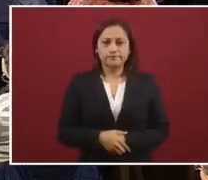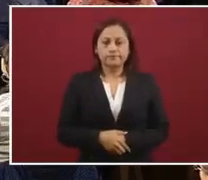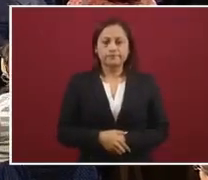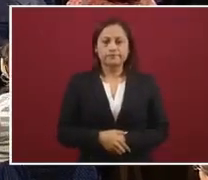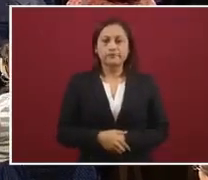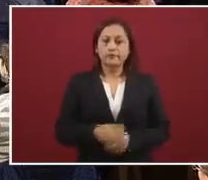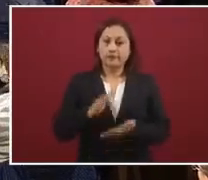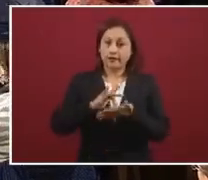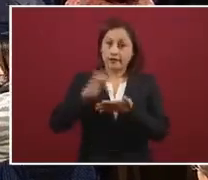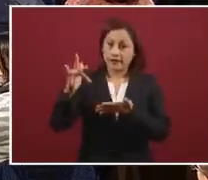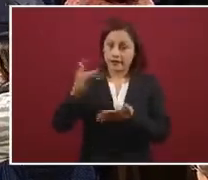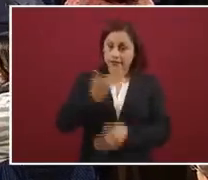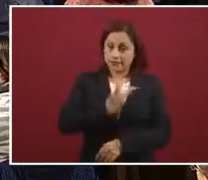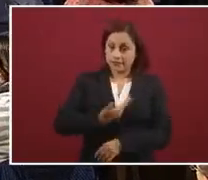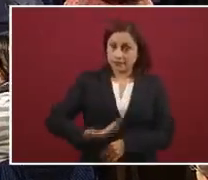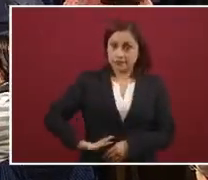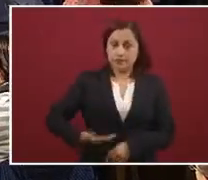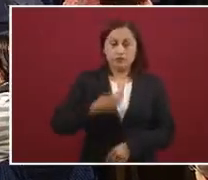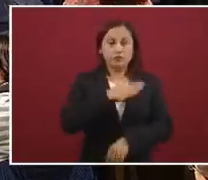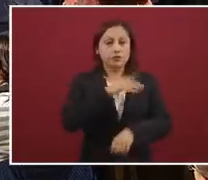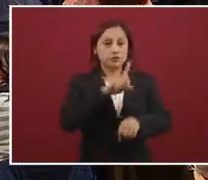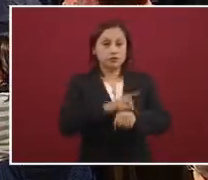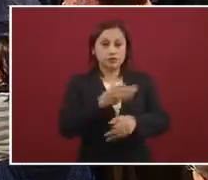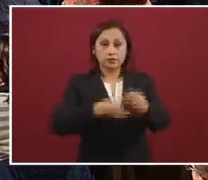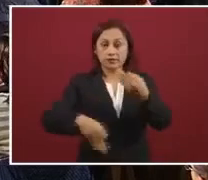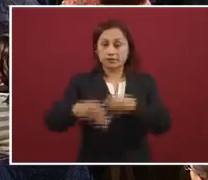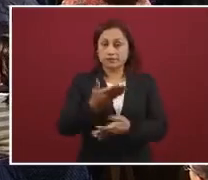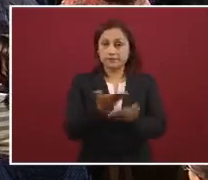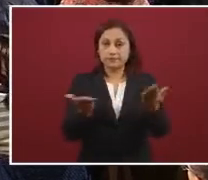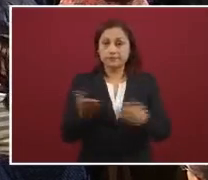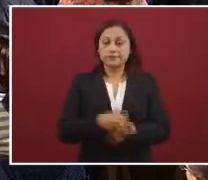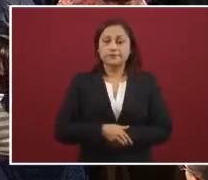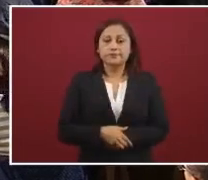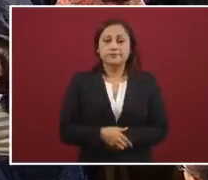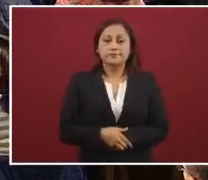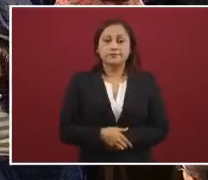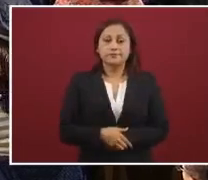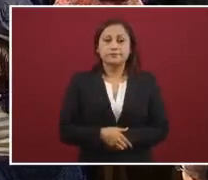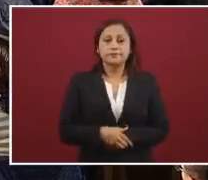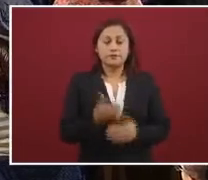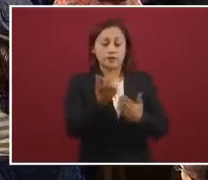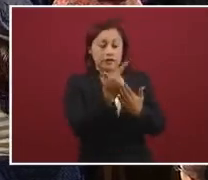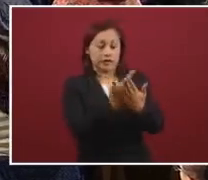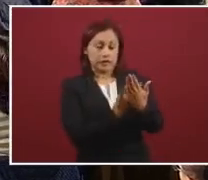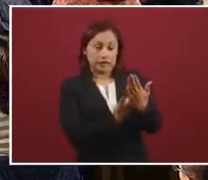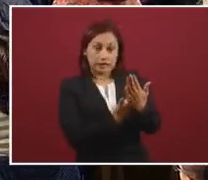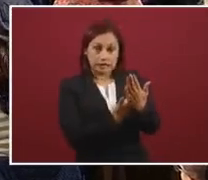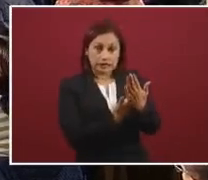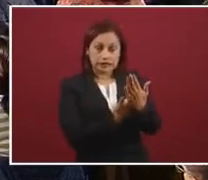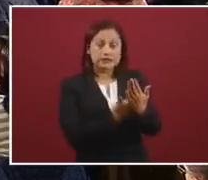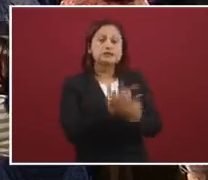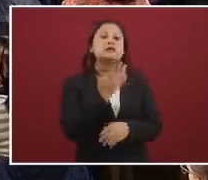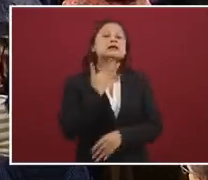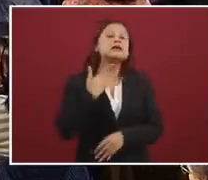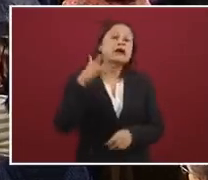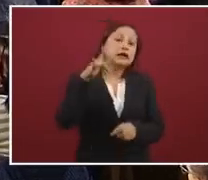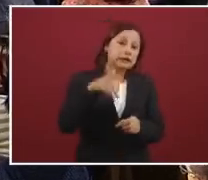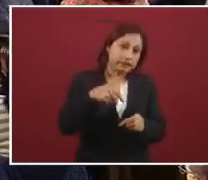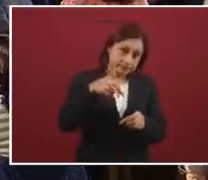Muchas gracias, señor presidente. Muy buenos días a todos. ¿Quién es quién en el precio de las